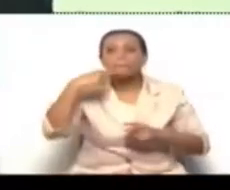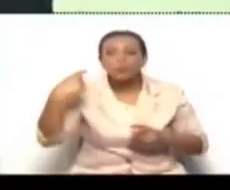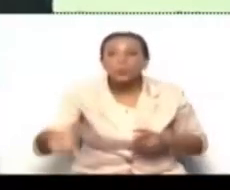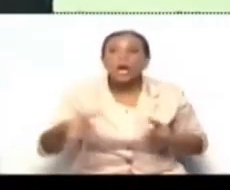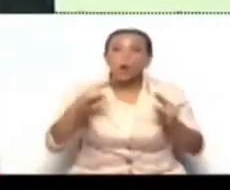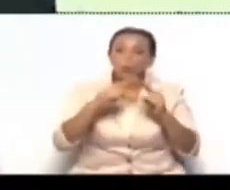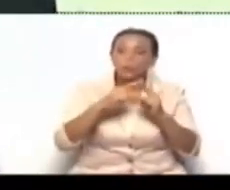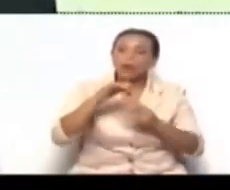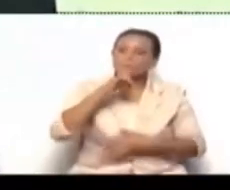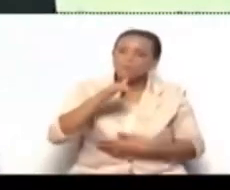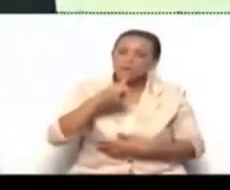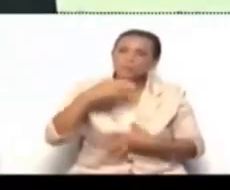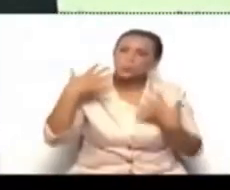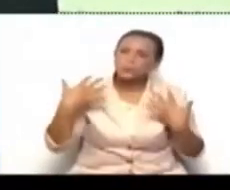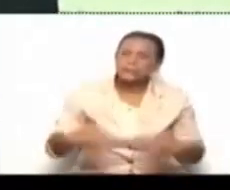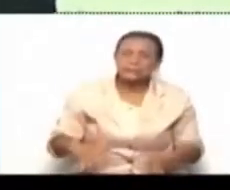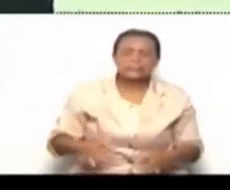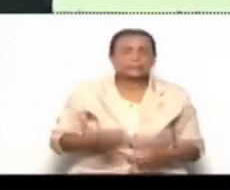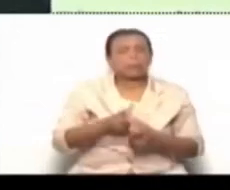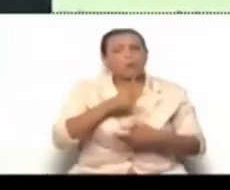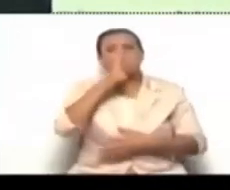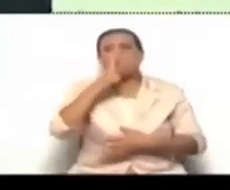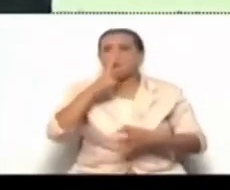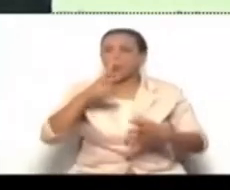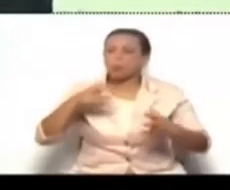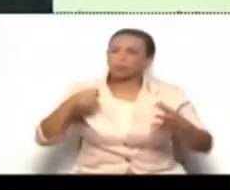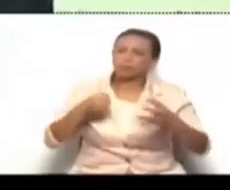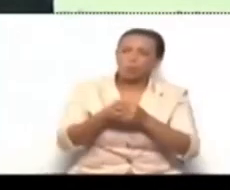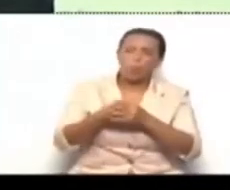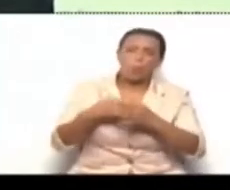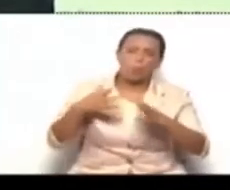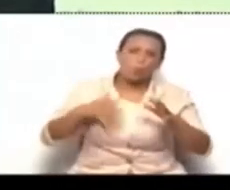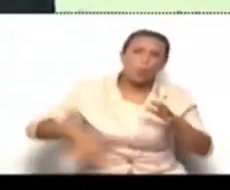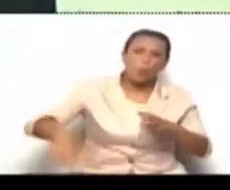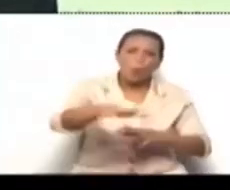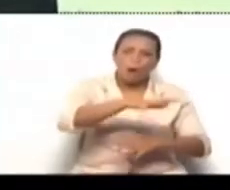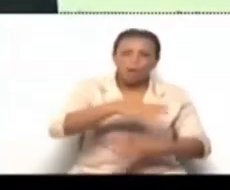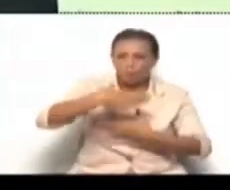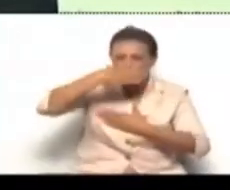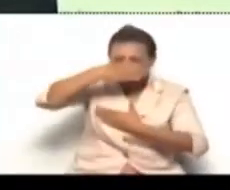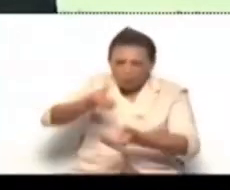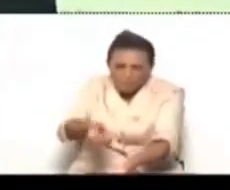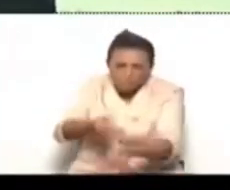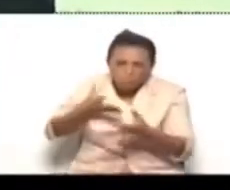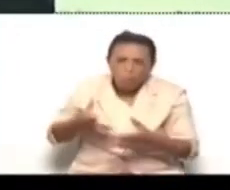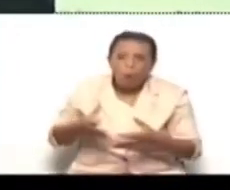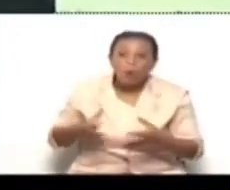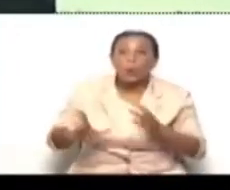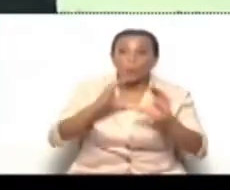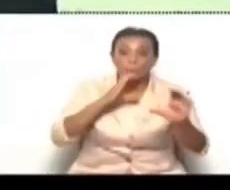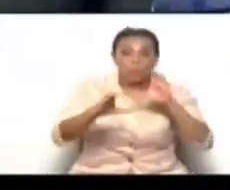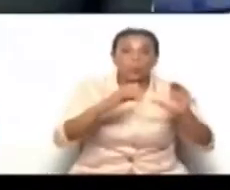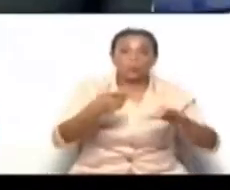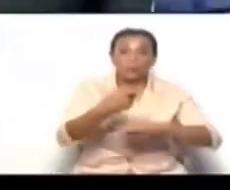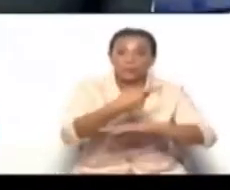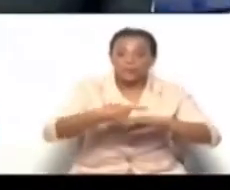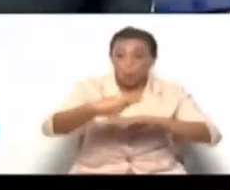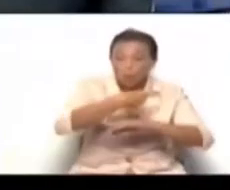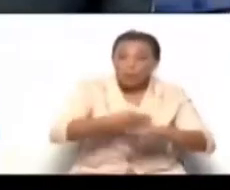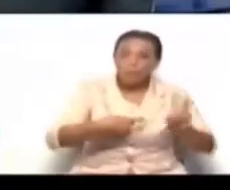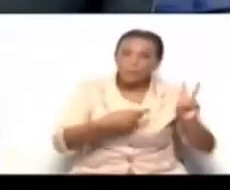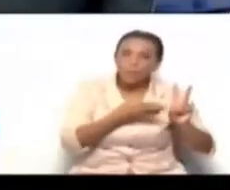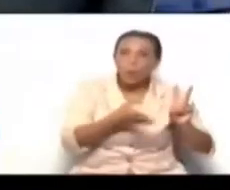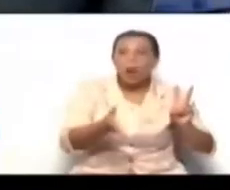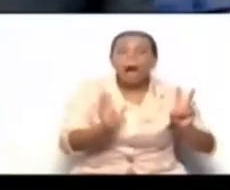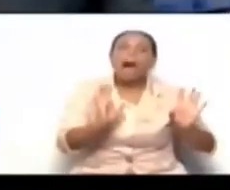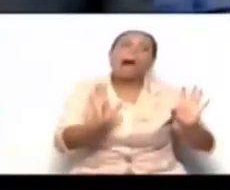conocerse de este atrás atentado terrorista. Salió el comunicado del gobierno y